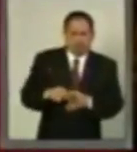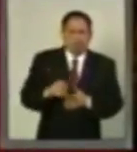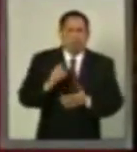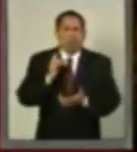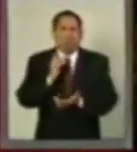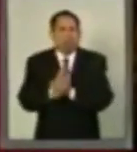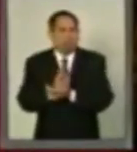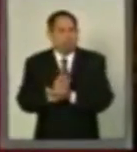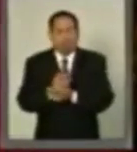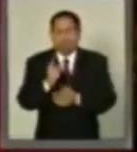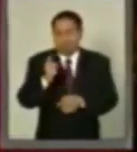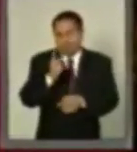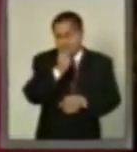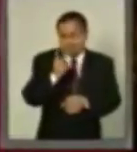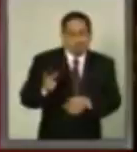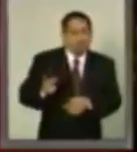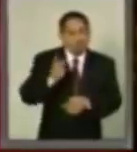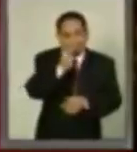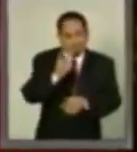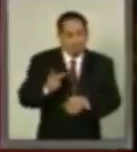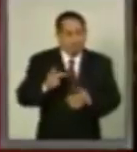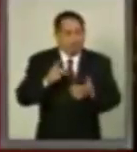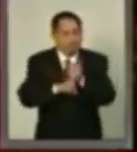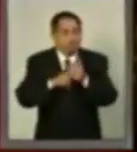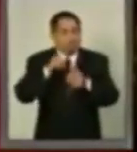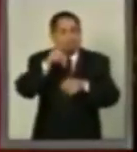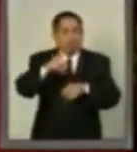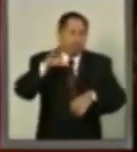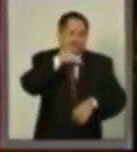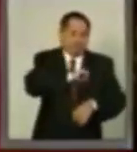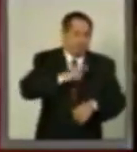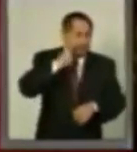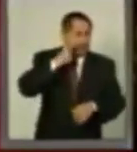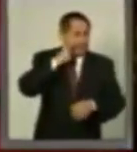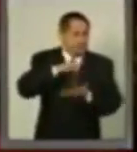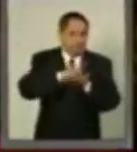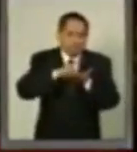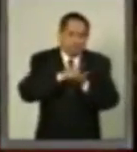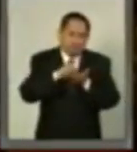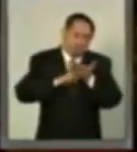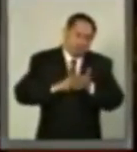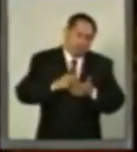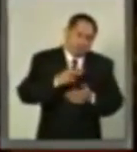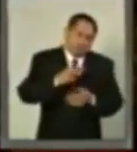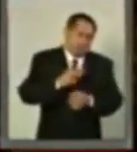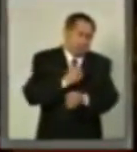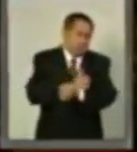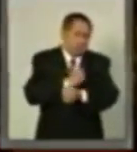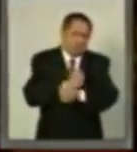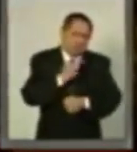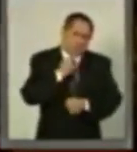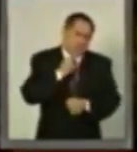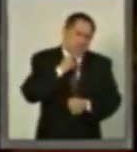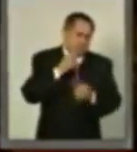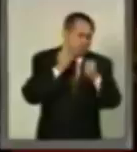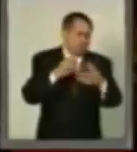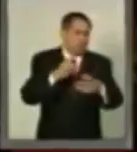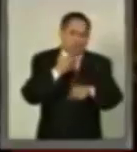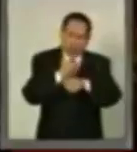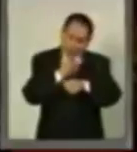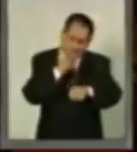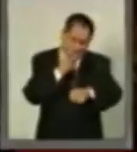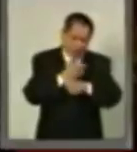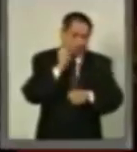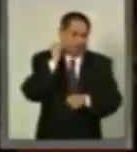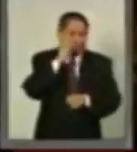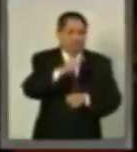está relacionada con el incremento en la demanda de drogas ilegales y el tráfico ilícito de